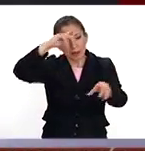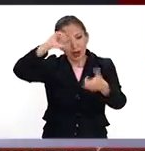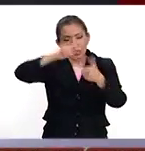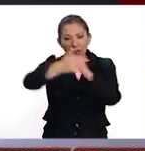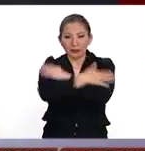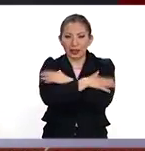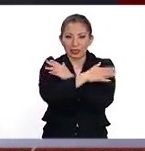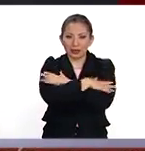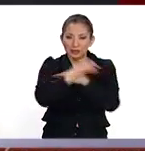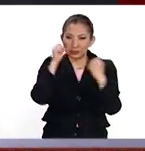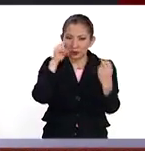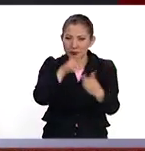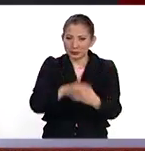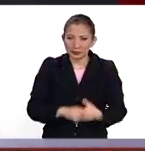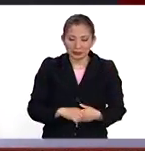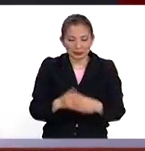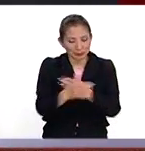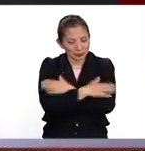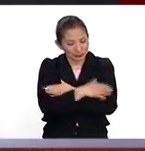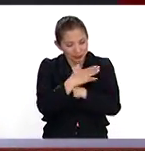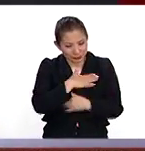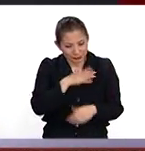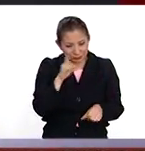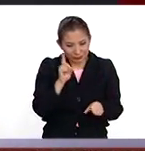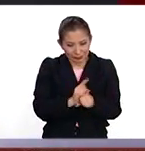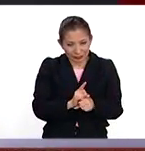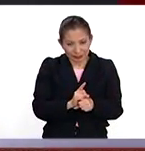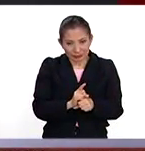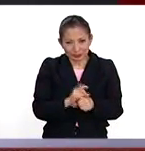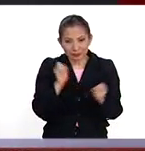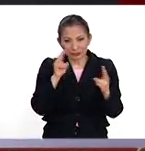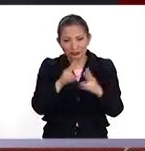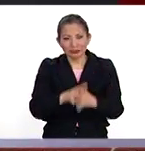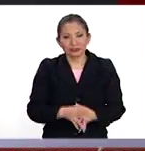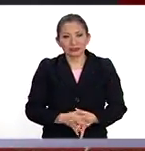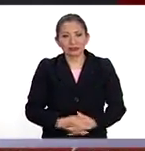al Día. Un abrazo, hasta luego. Un abrazo, buenos días, hasta luego. Buenos días.